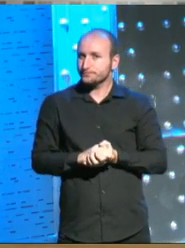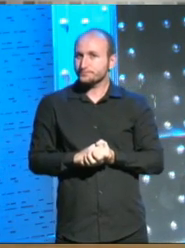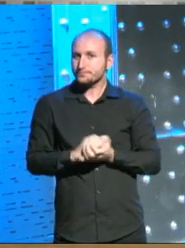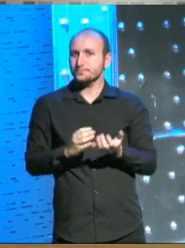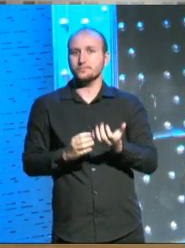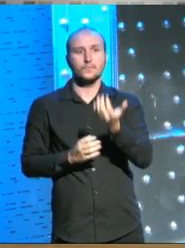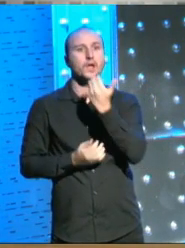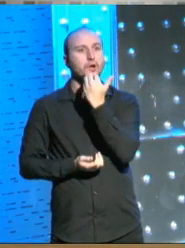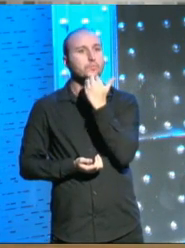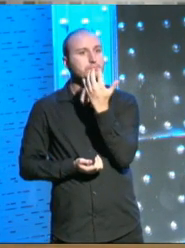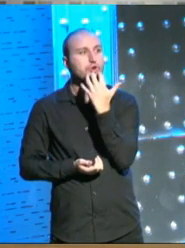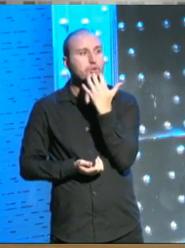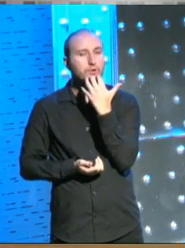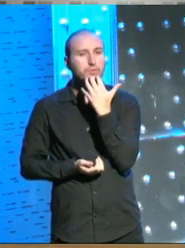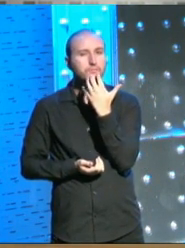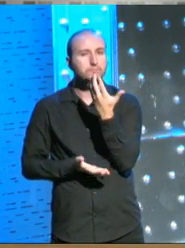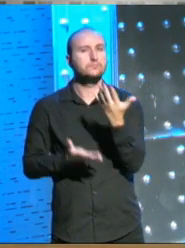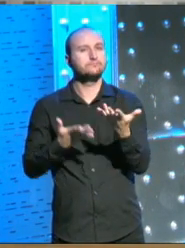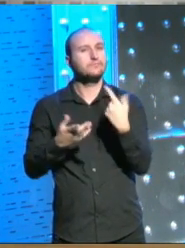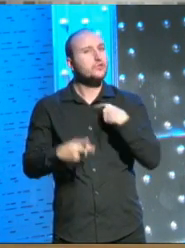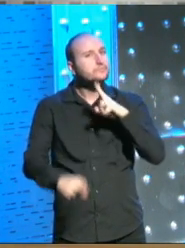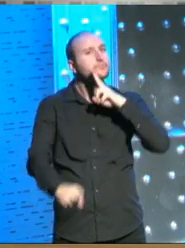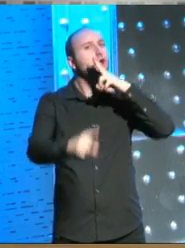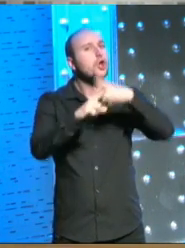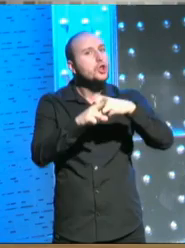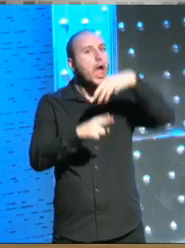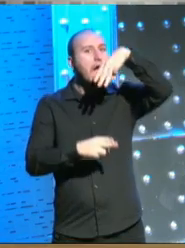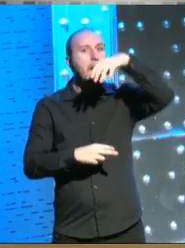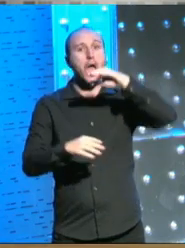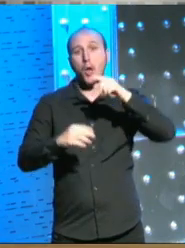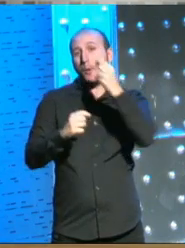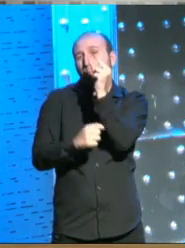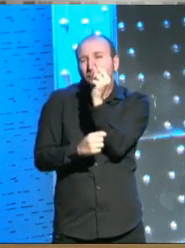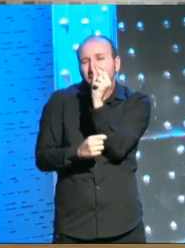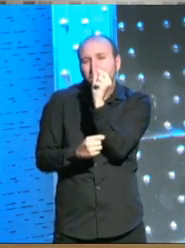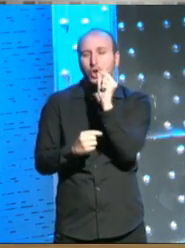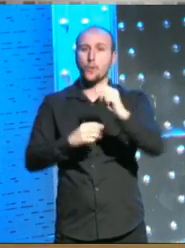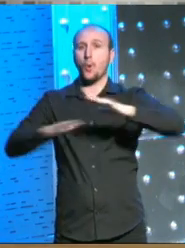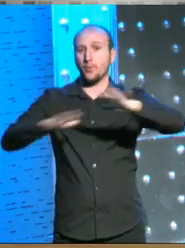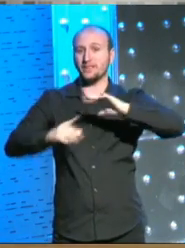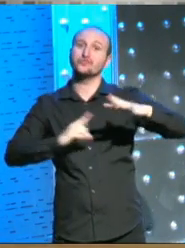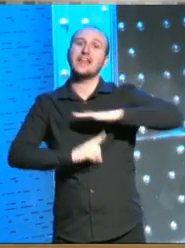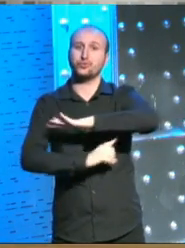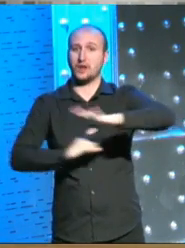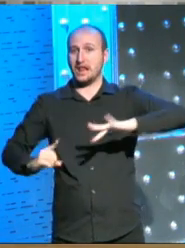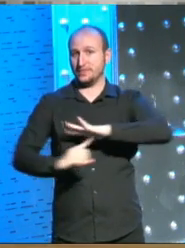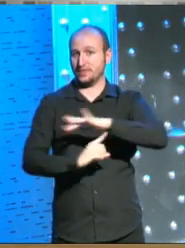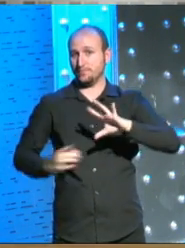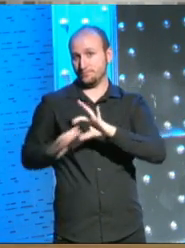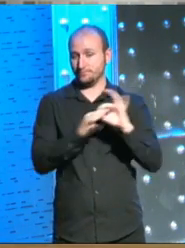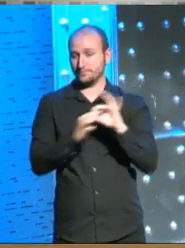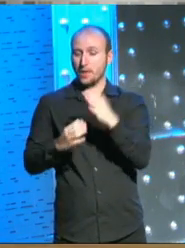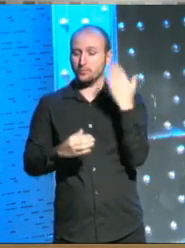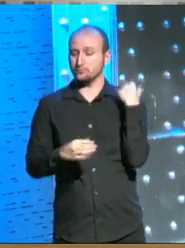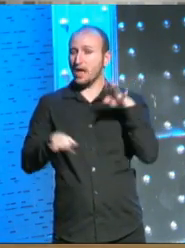algo que es lo que yo llamo los micromovimientos de la naturaleza. Y cuando leemos las críticas de la